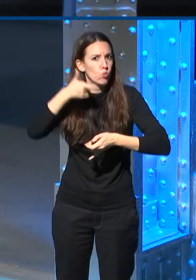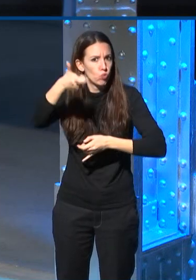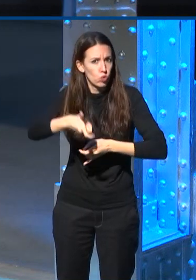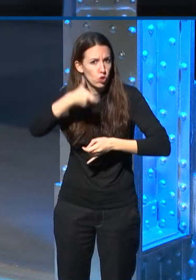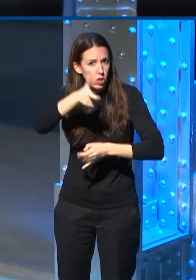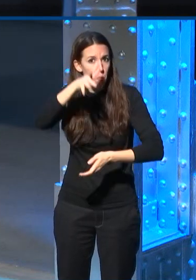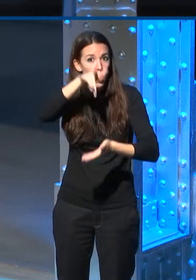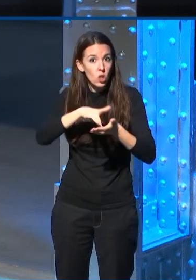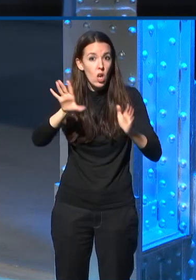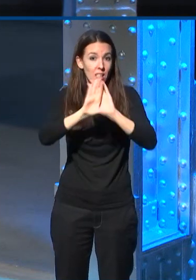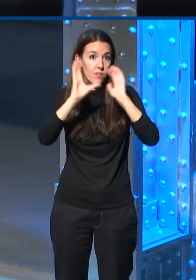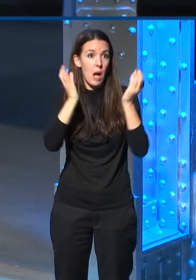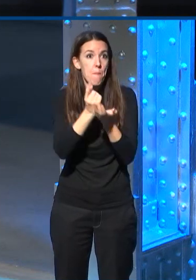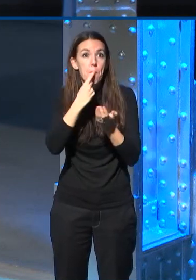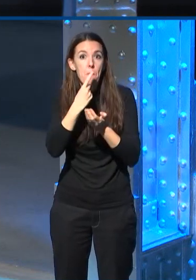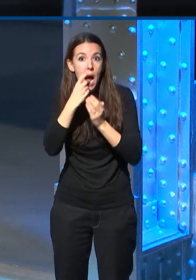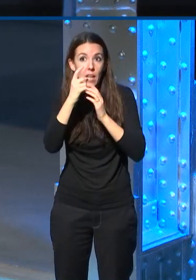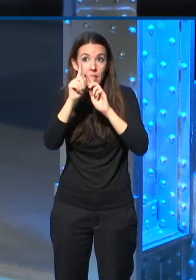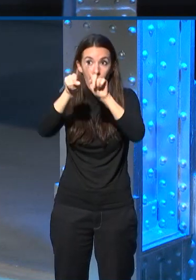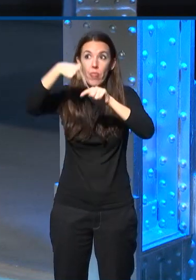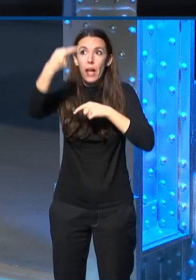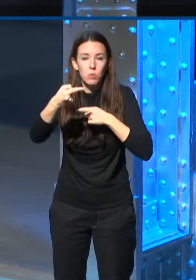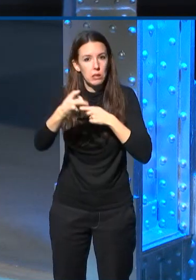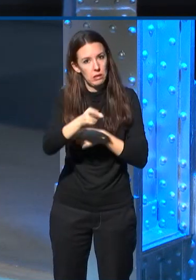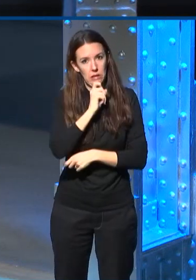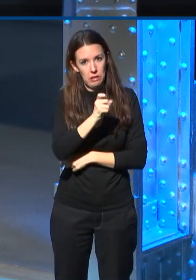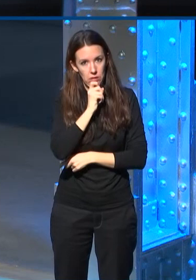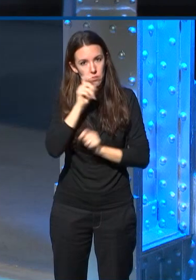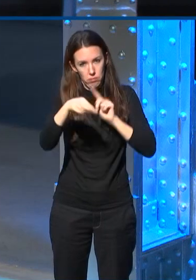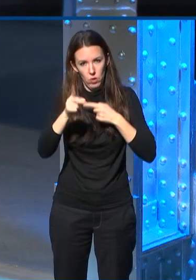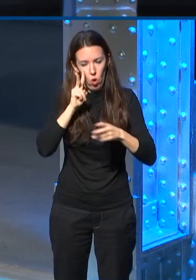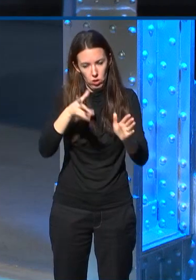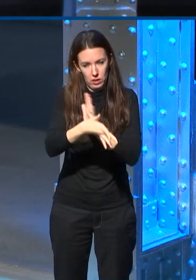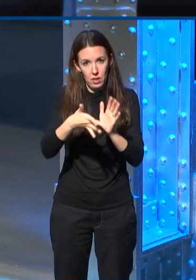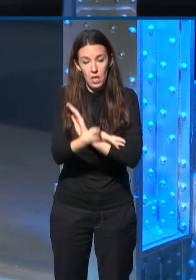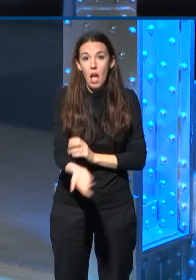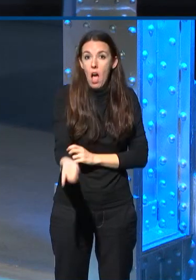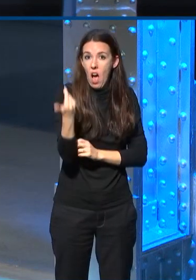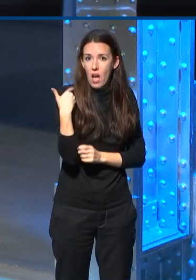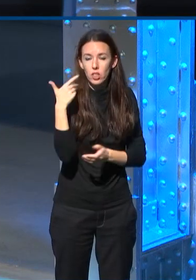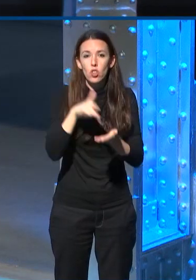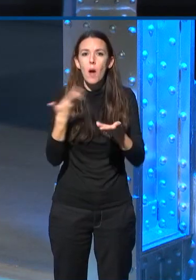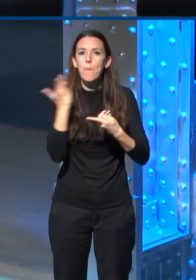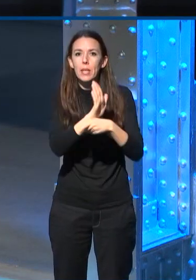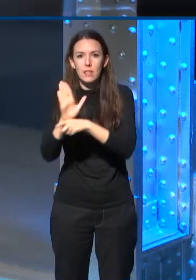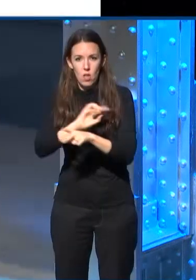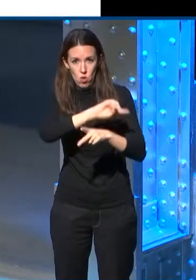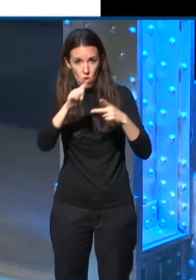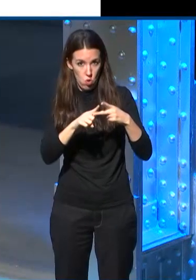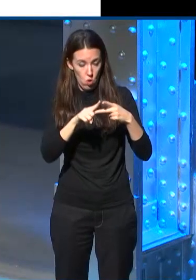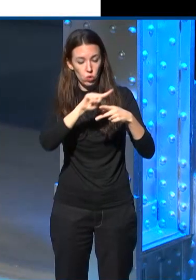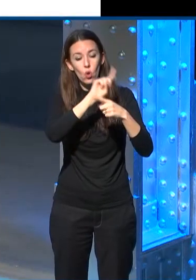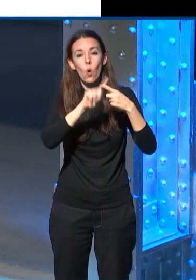ir más allá de Marte es bastante complicado, como veremos. Ayer tuvimos dos presentaciones.